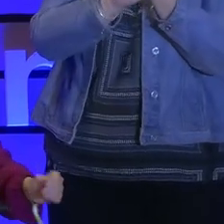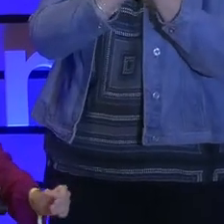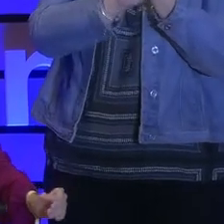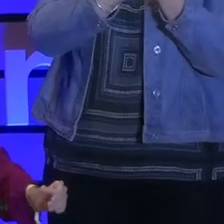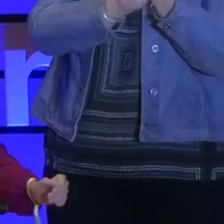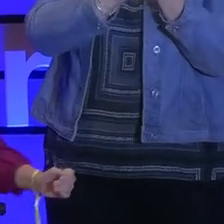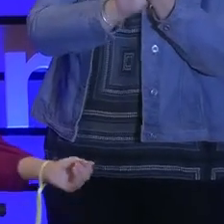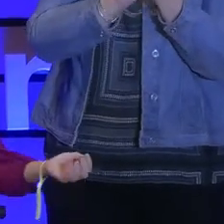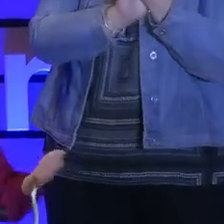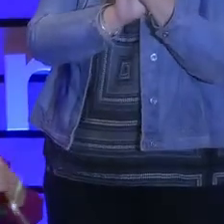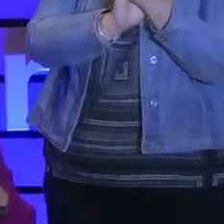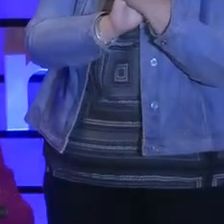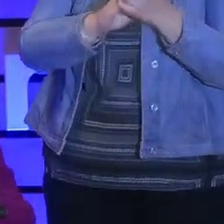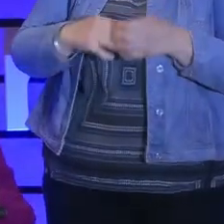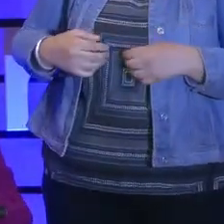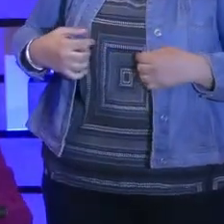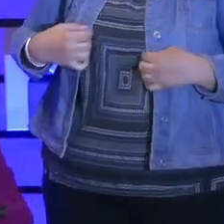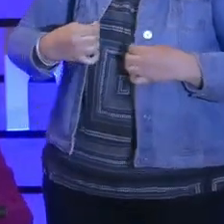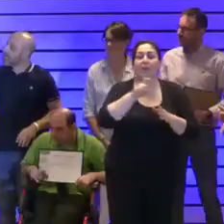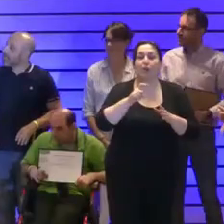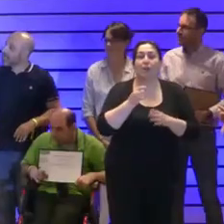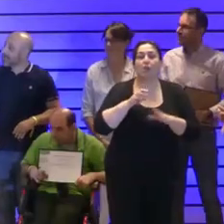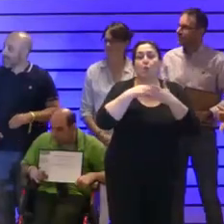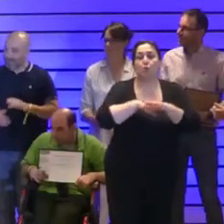Potencia el Verde, de la Fundación Inclusión y Apoyo a Procar.